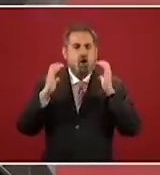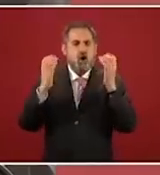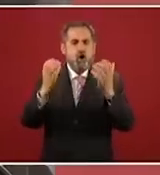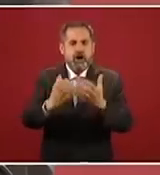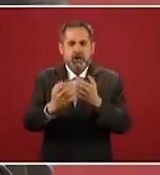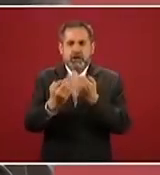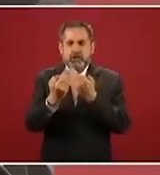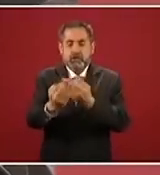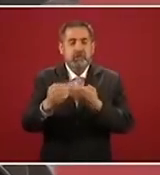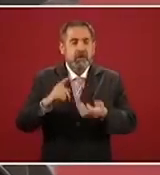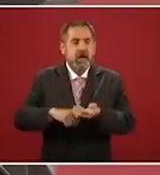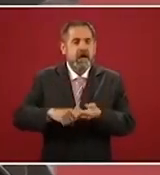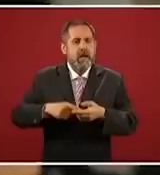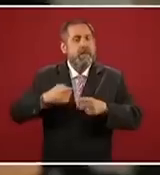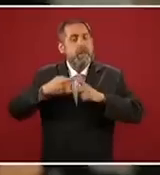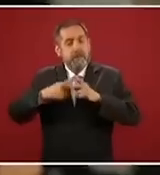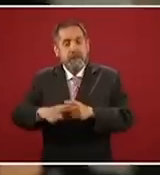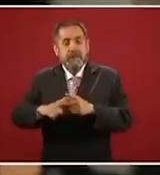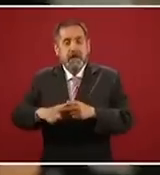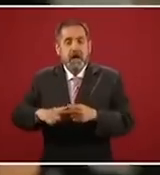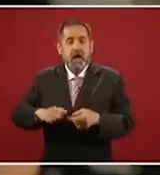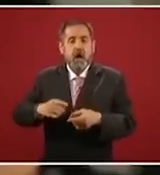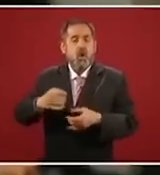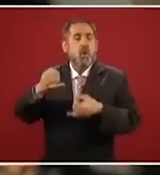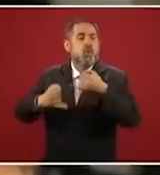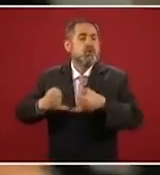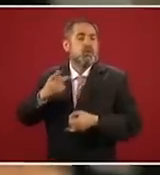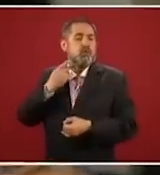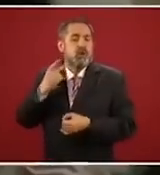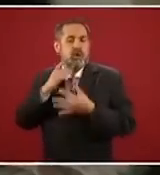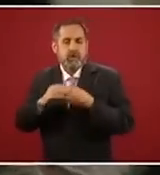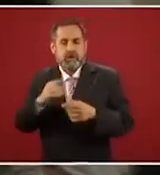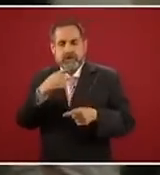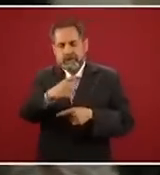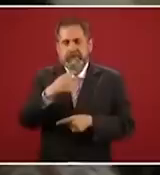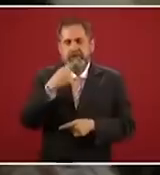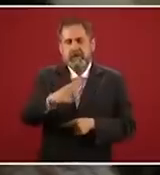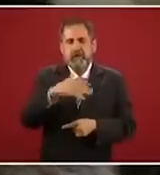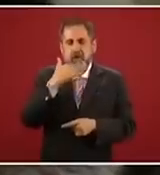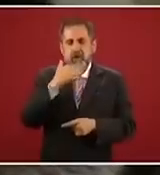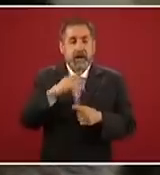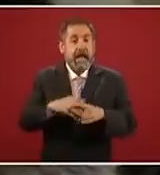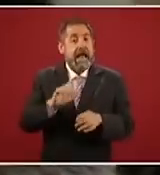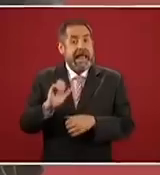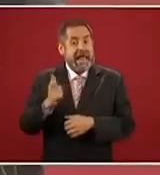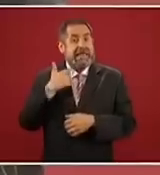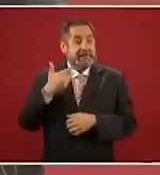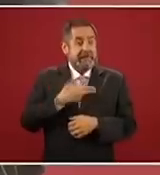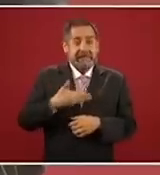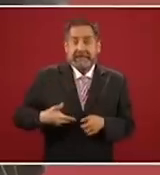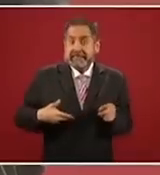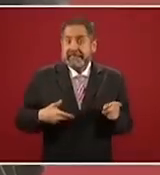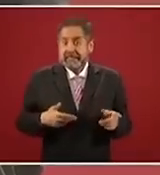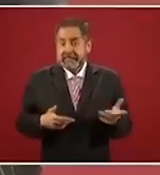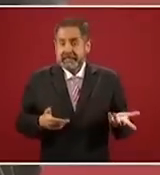le abren juicio político, acusado de corrupción, al expresidente.